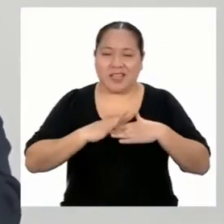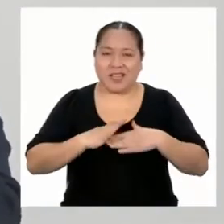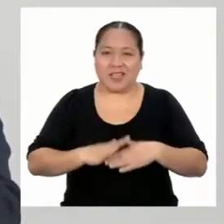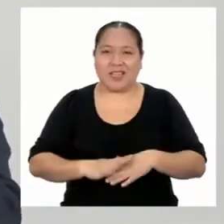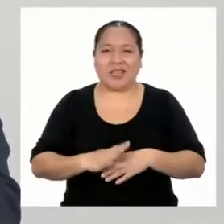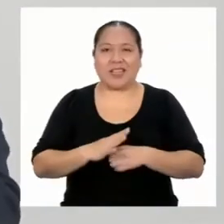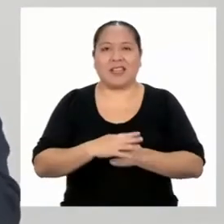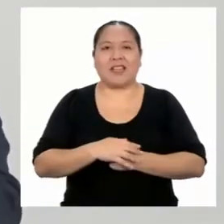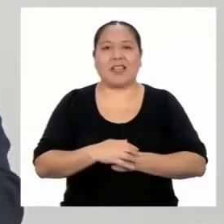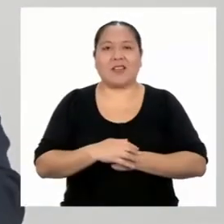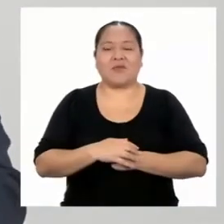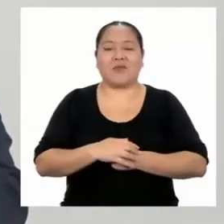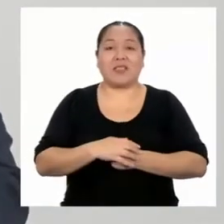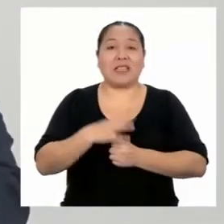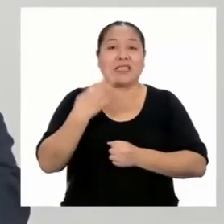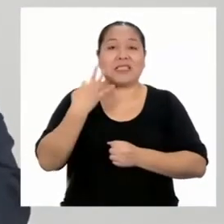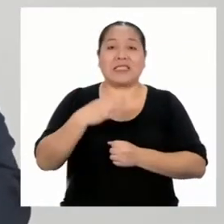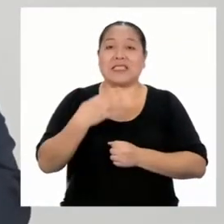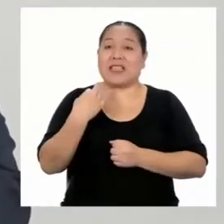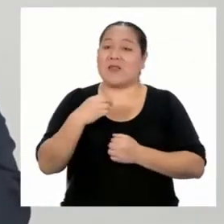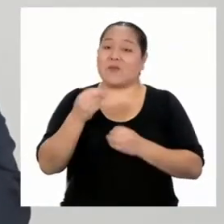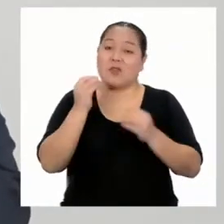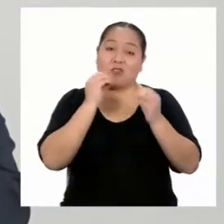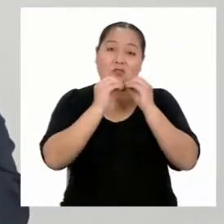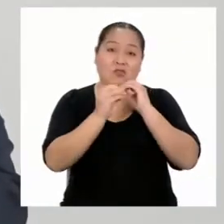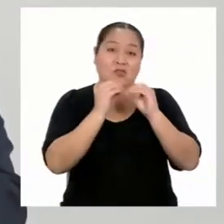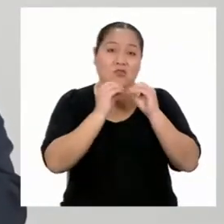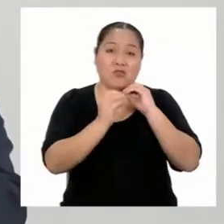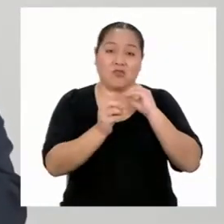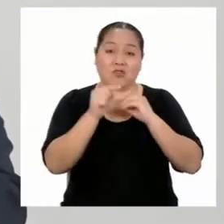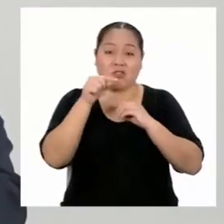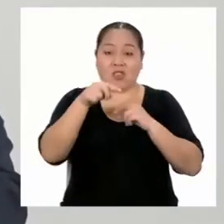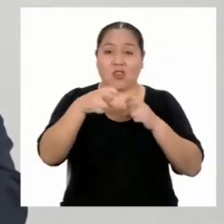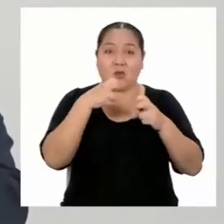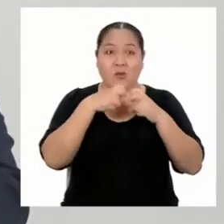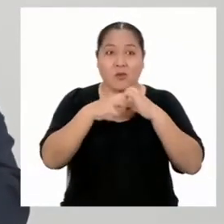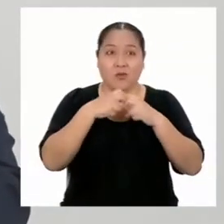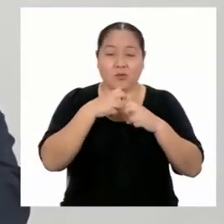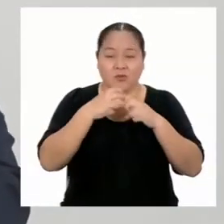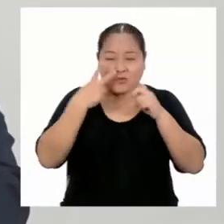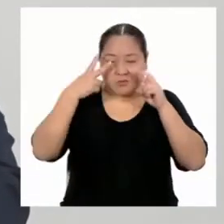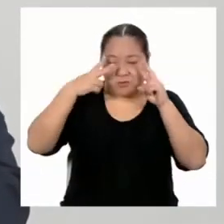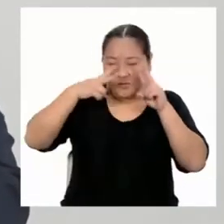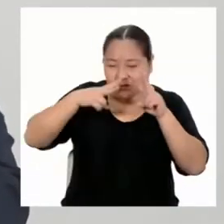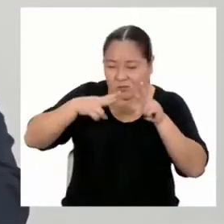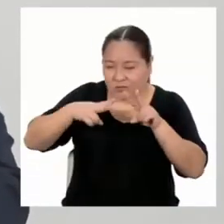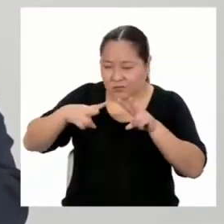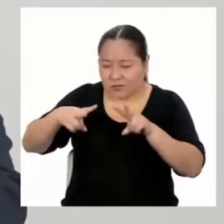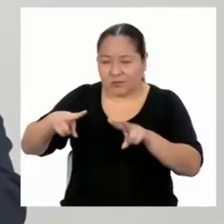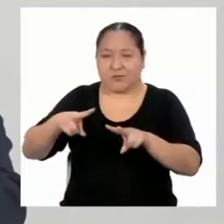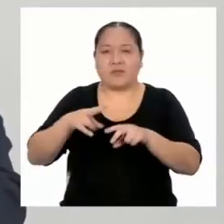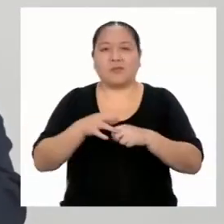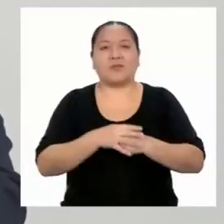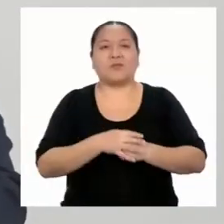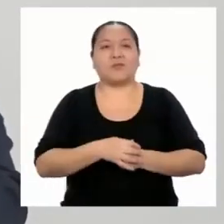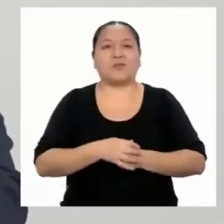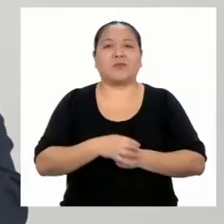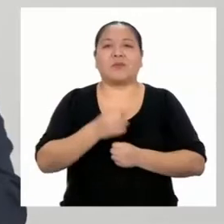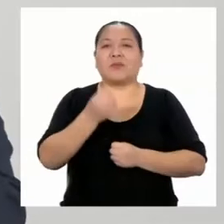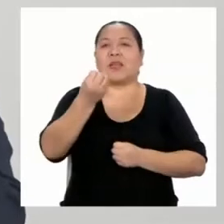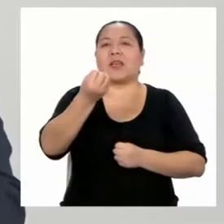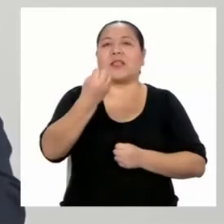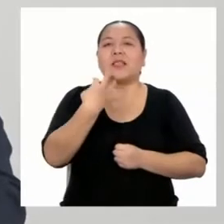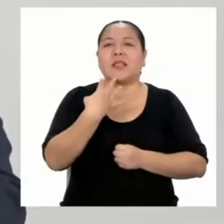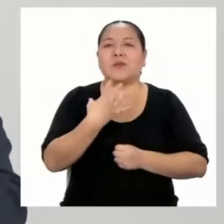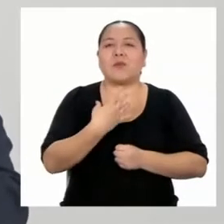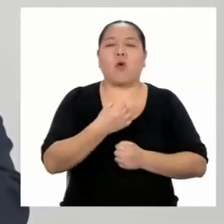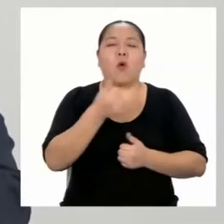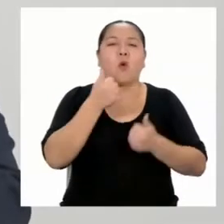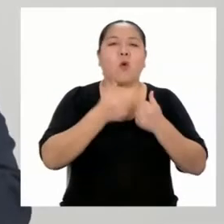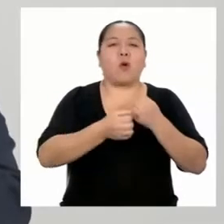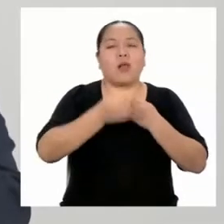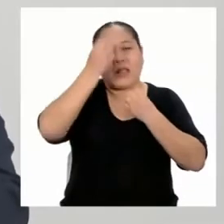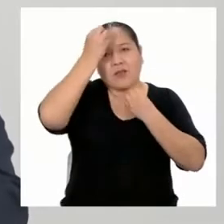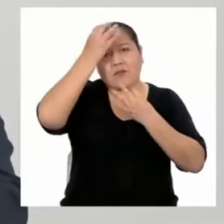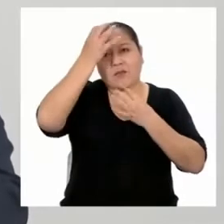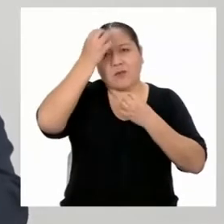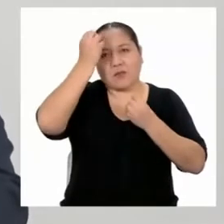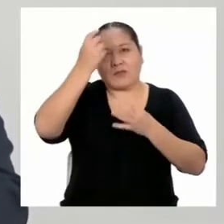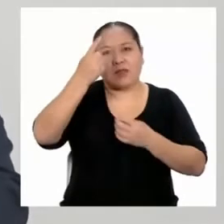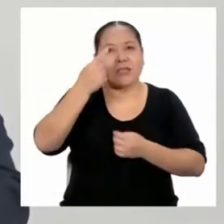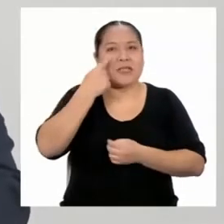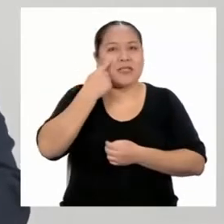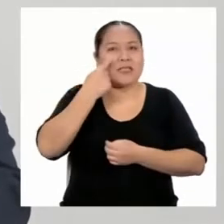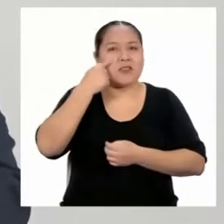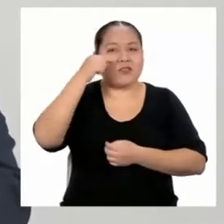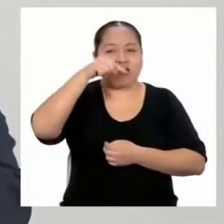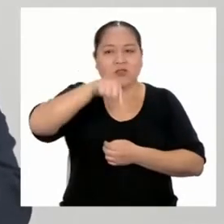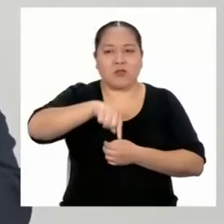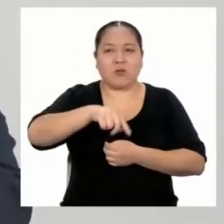Yanira. Siempre hay una solución a los problemas si damos el tiempo necesario. Dime, ¿qué datos necesitamos